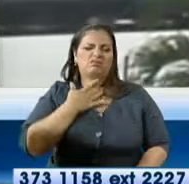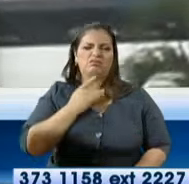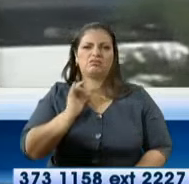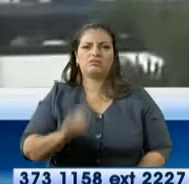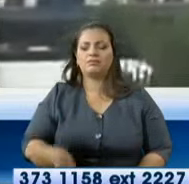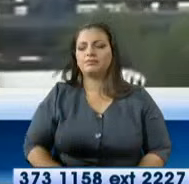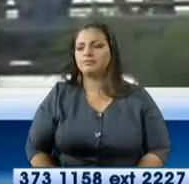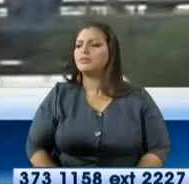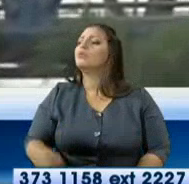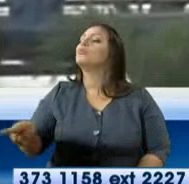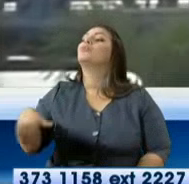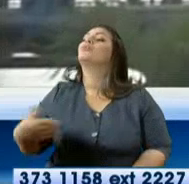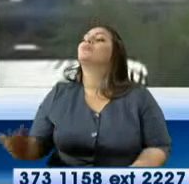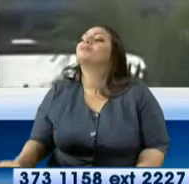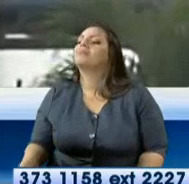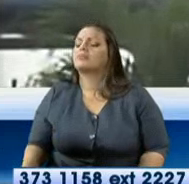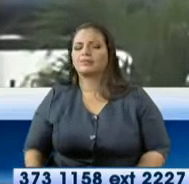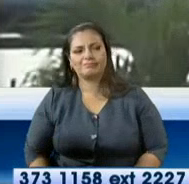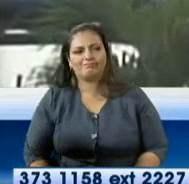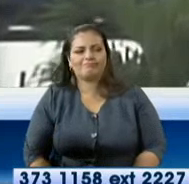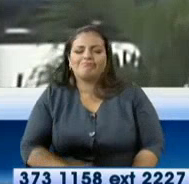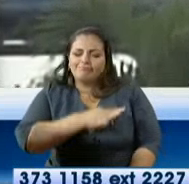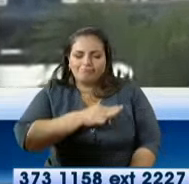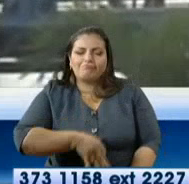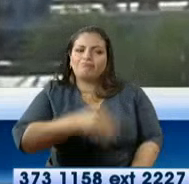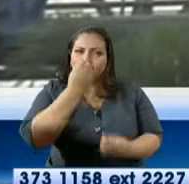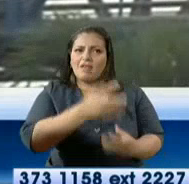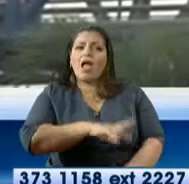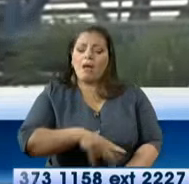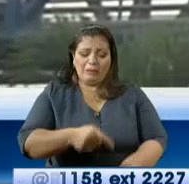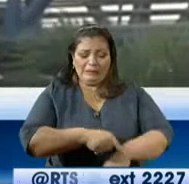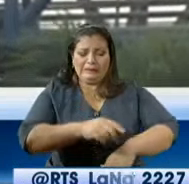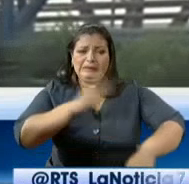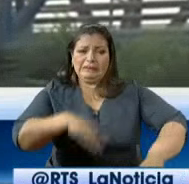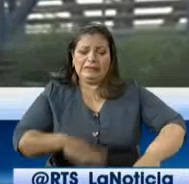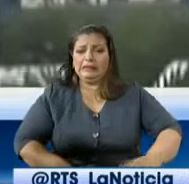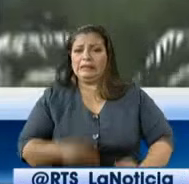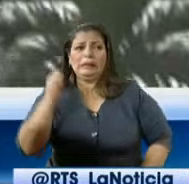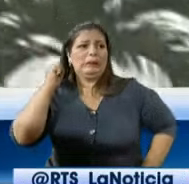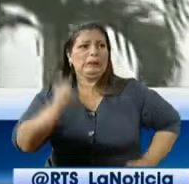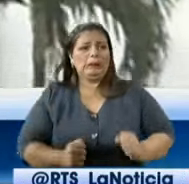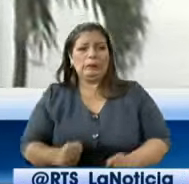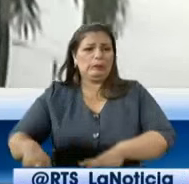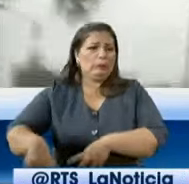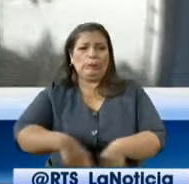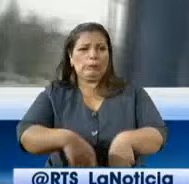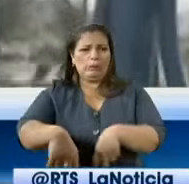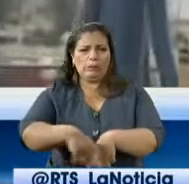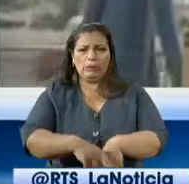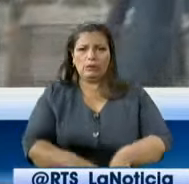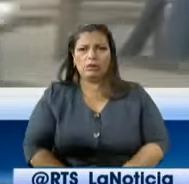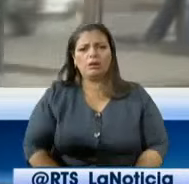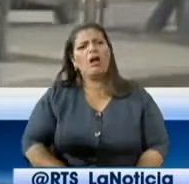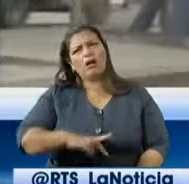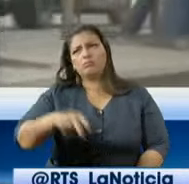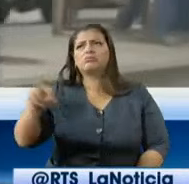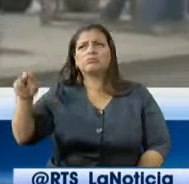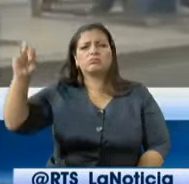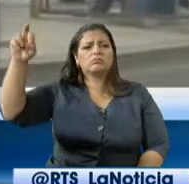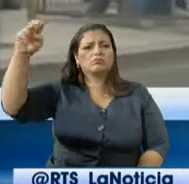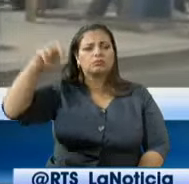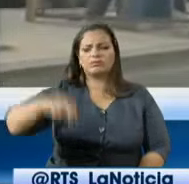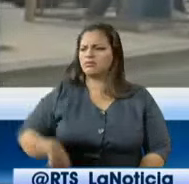algunas veces salgo apurada, pues, y como que más rápido es cruzar, pero también sé pasar por el puente. Oiga, pero cuando usted cruza de esa manera, ¿no le da miedo sufrir un accidente? Sí, claro, claro